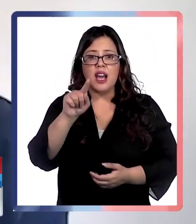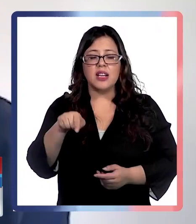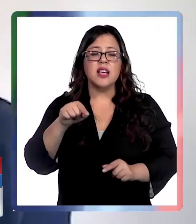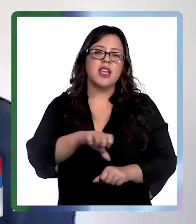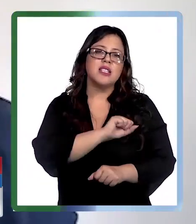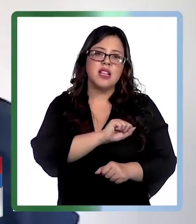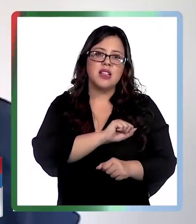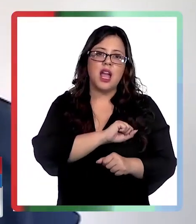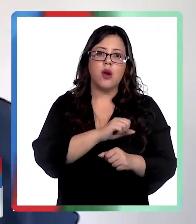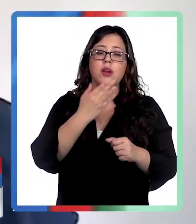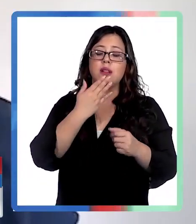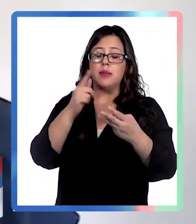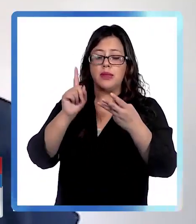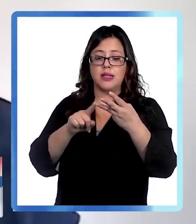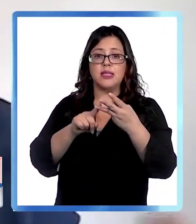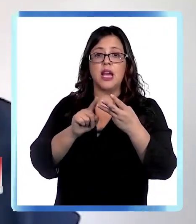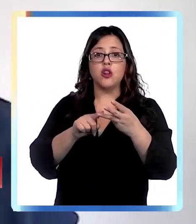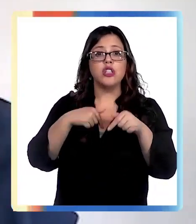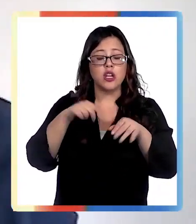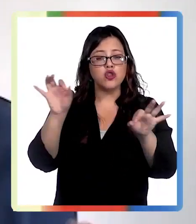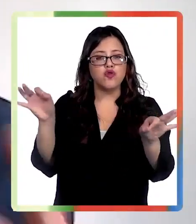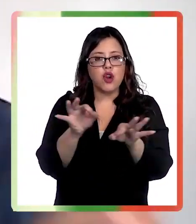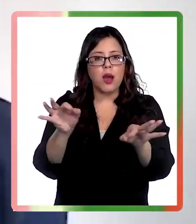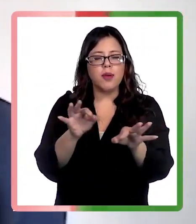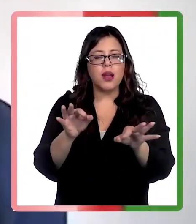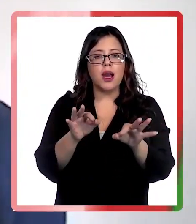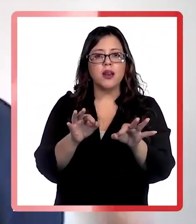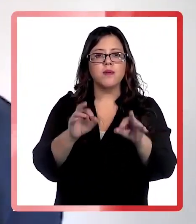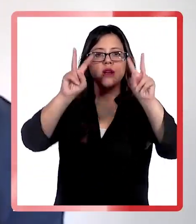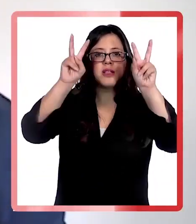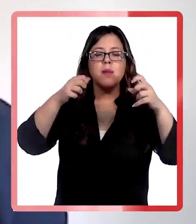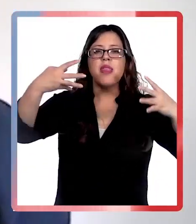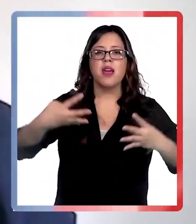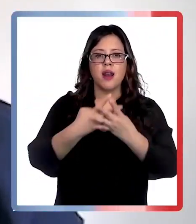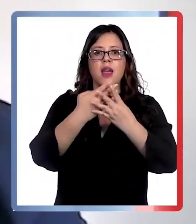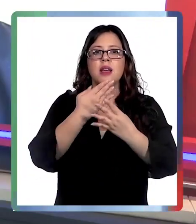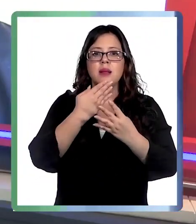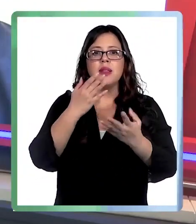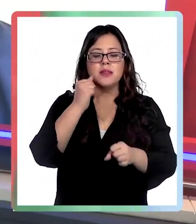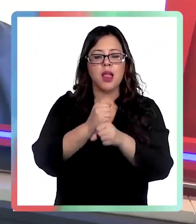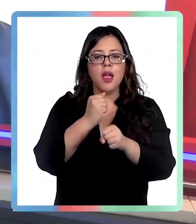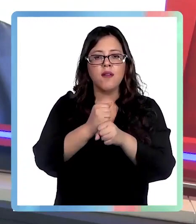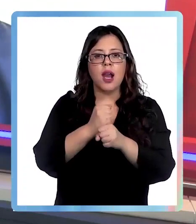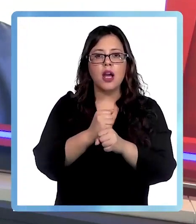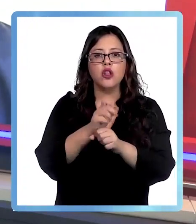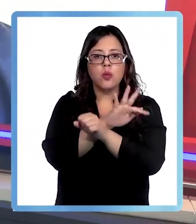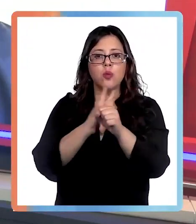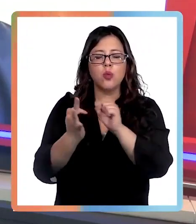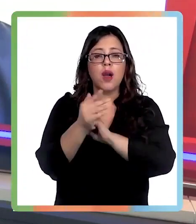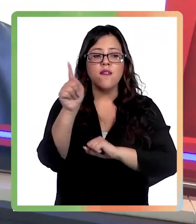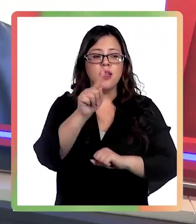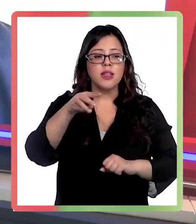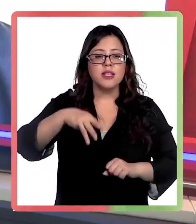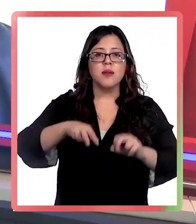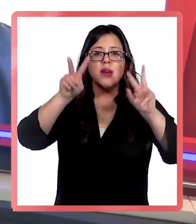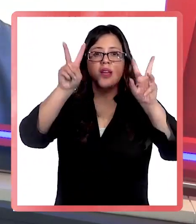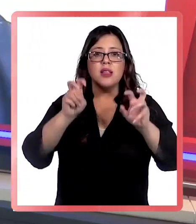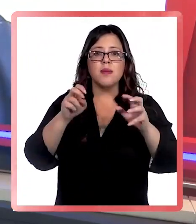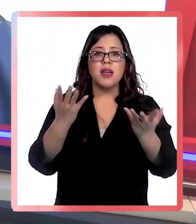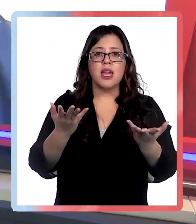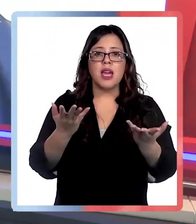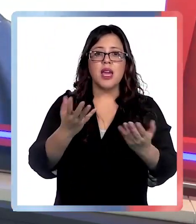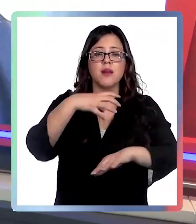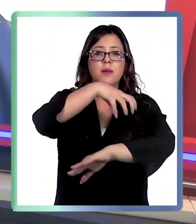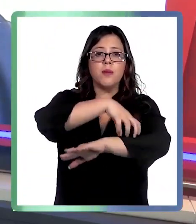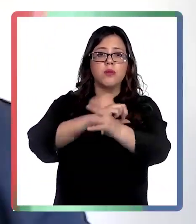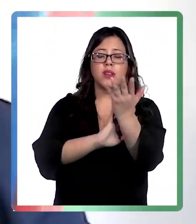acá en Santiago. Y como tercera opción, aquí me quiero detener un poco cuando hablo de generar redes. También estamos trabajando como Fundación SM en el SLEP de